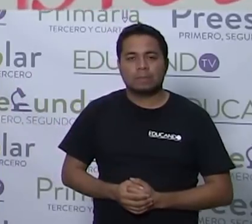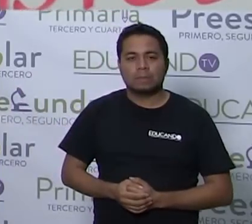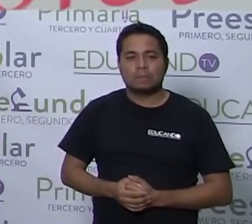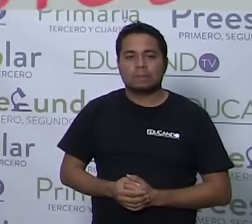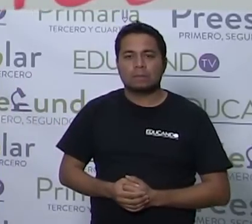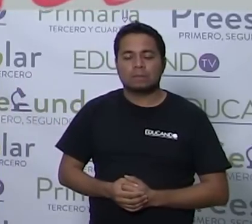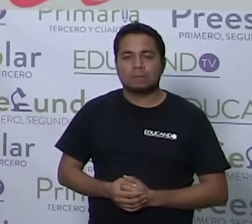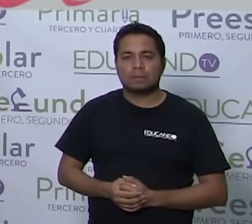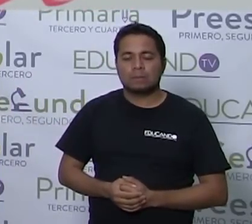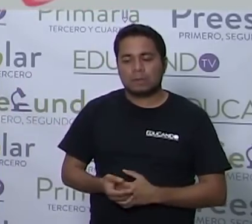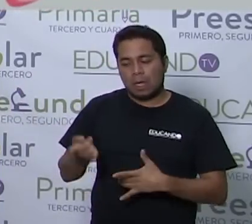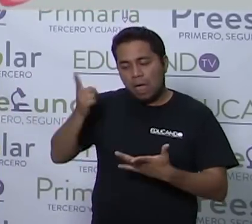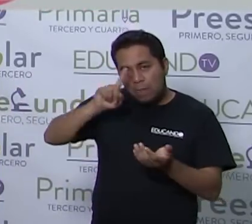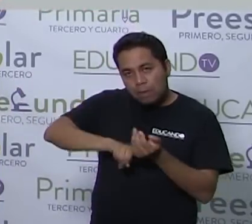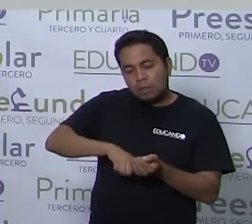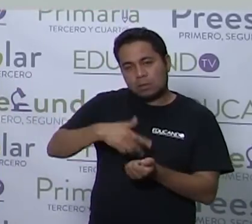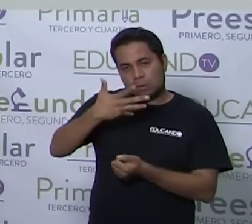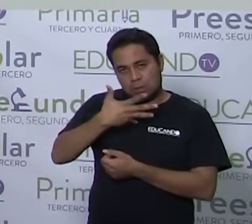con